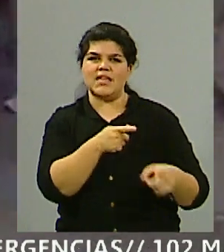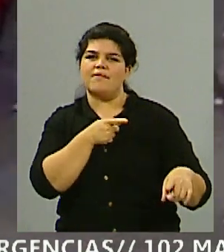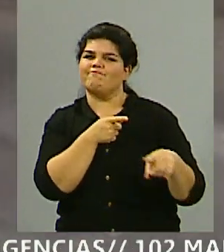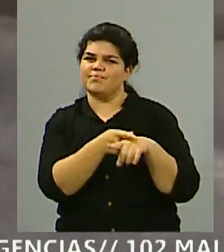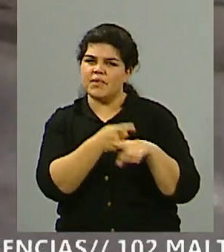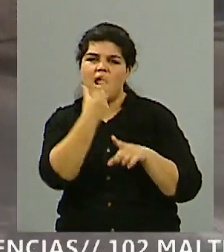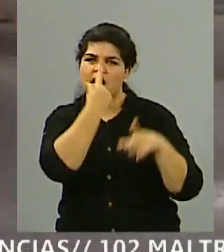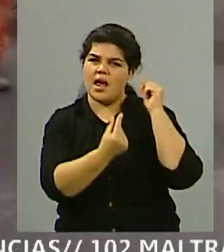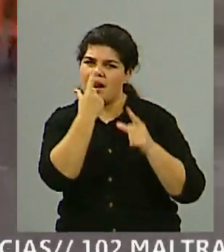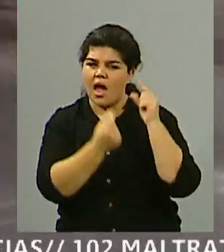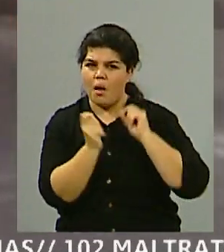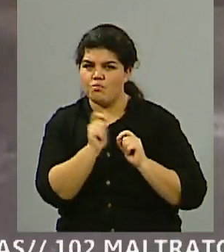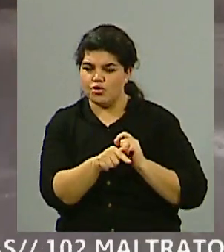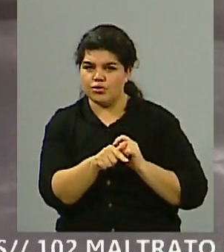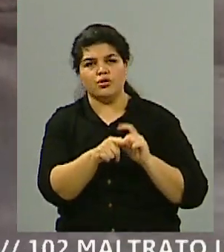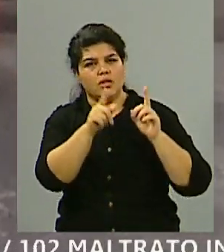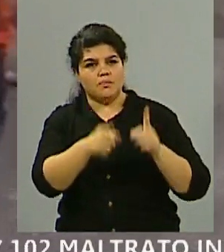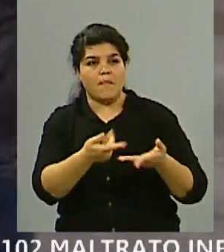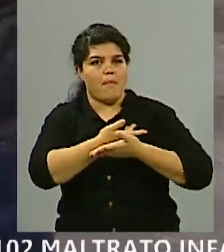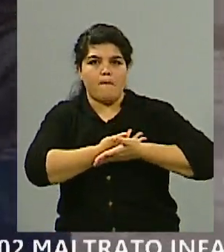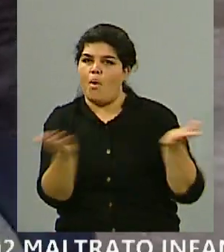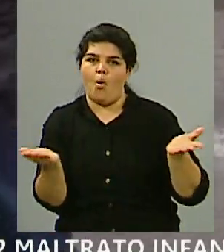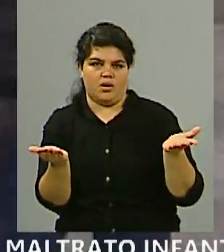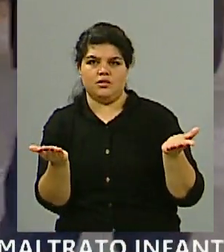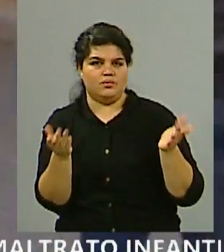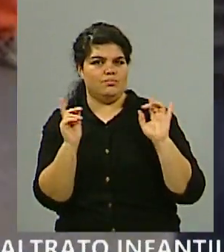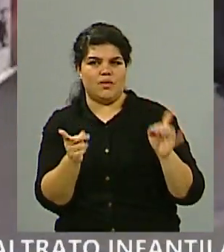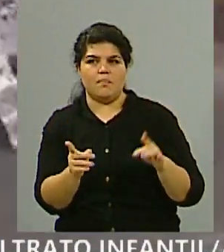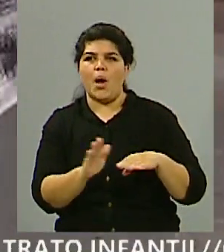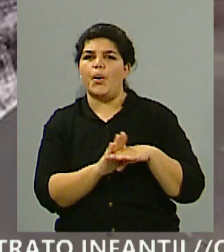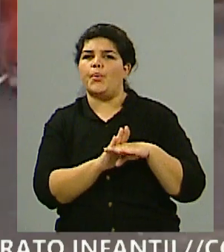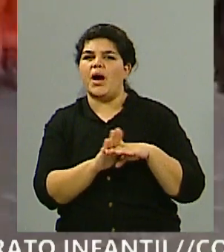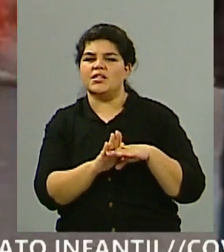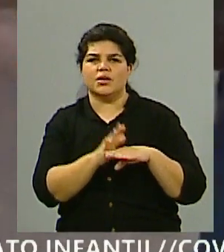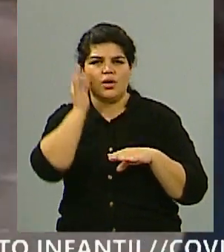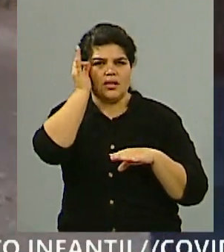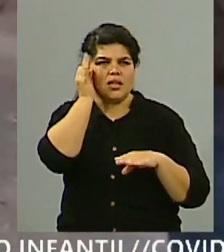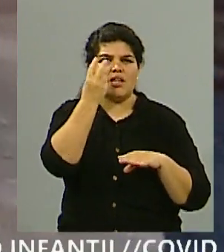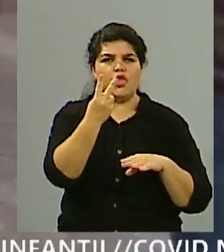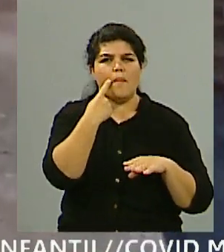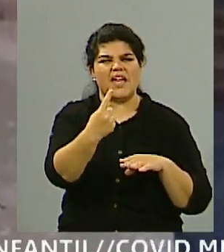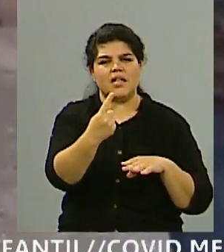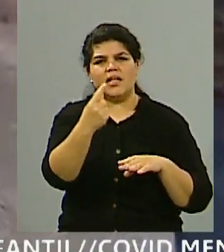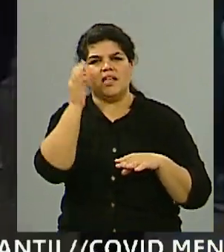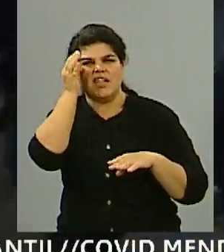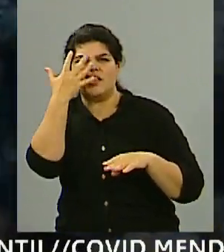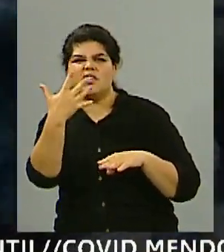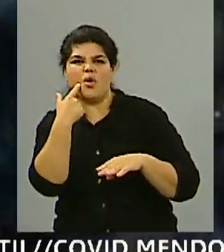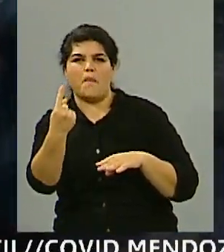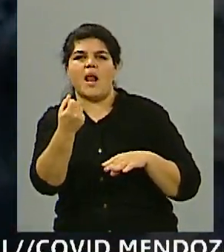un salario que está haciendo público conocimiento de un básico de entre 32.000 y 35.000